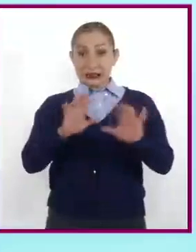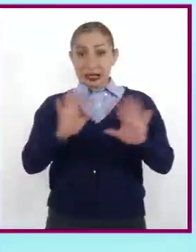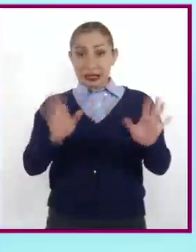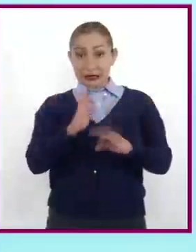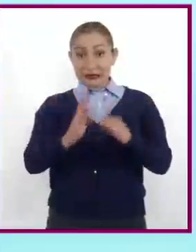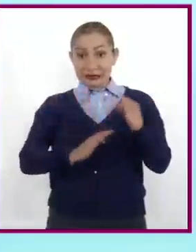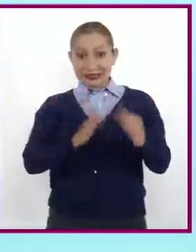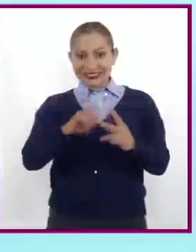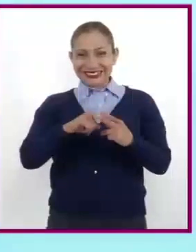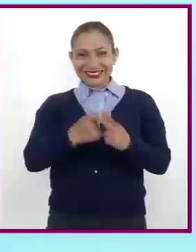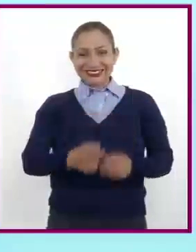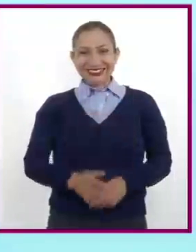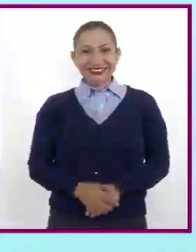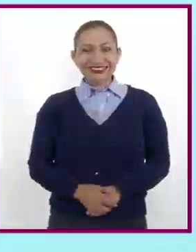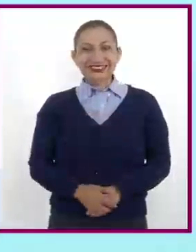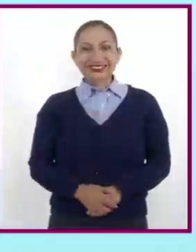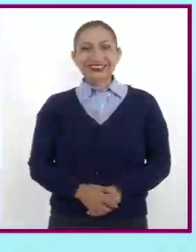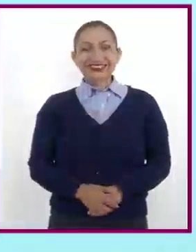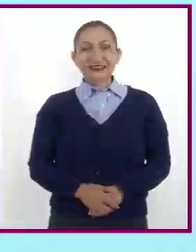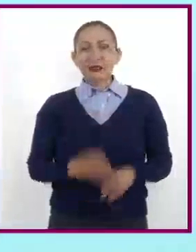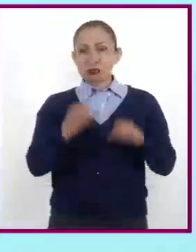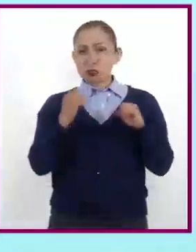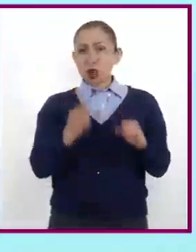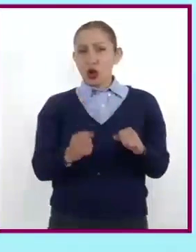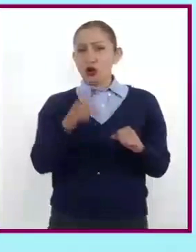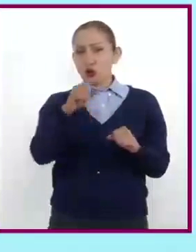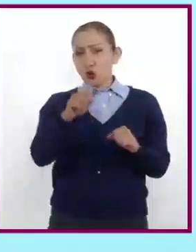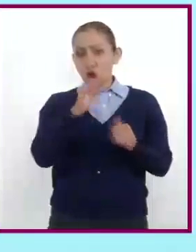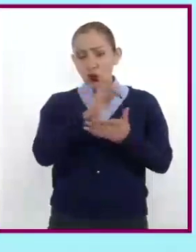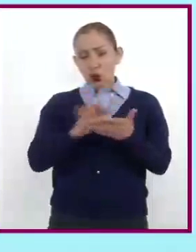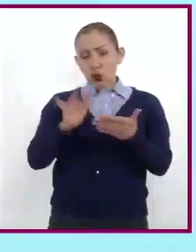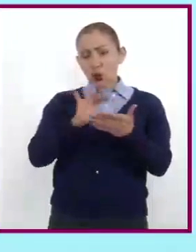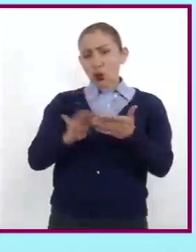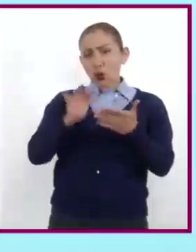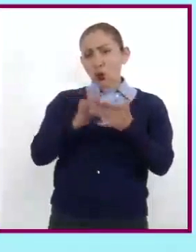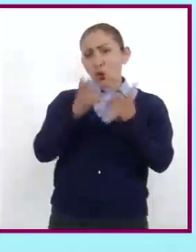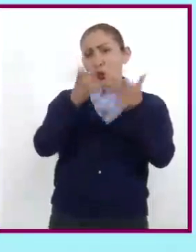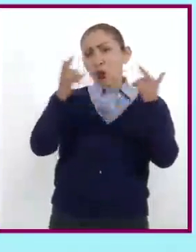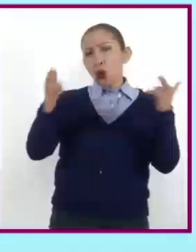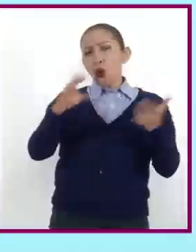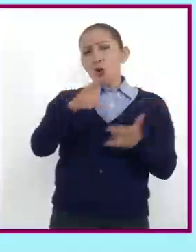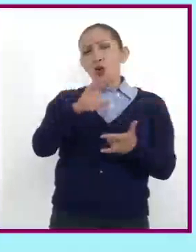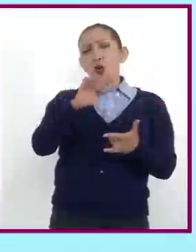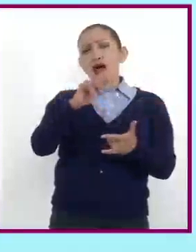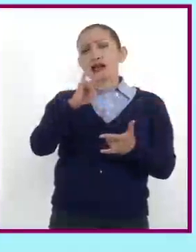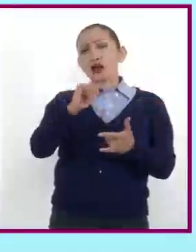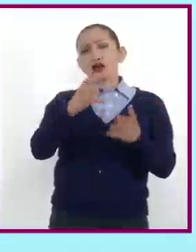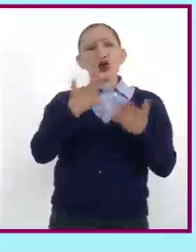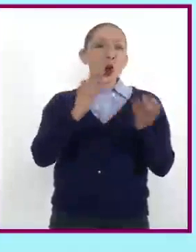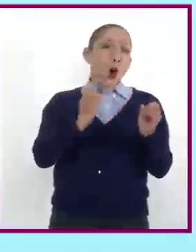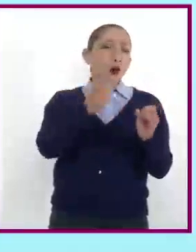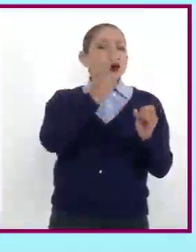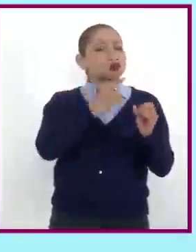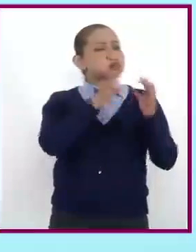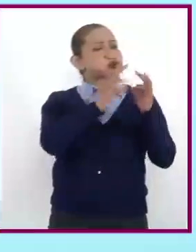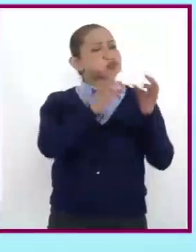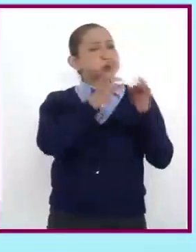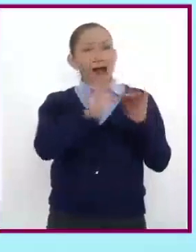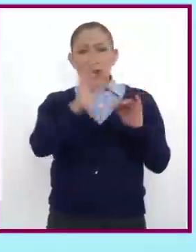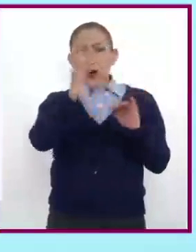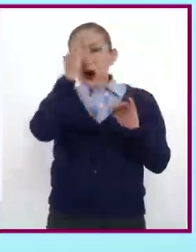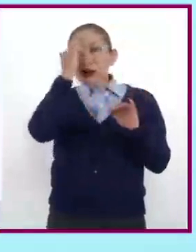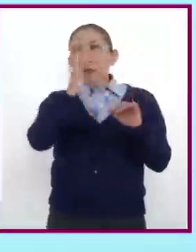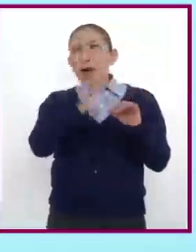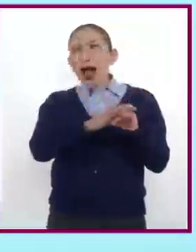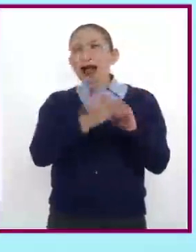y listos? ¡Comencemos! Seguramente han leído varios cuentos en su vida o se los han contado. ¿Cuáles recuerdan